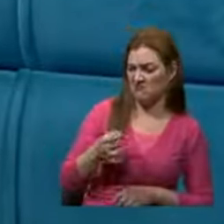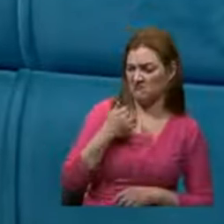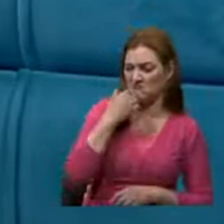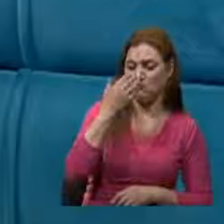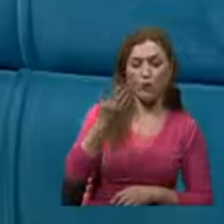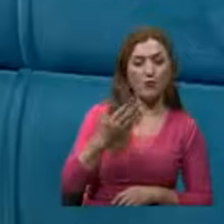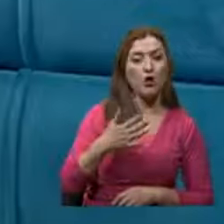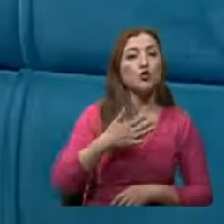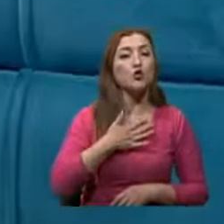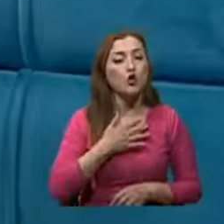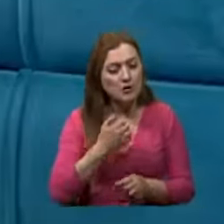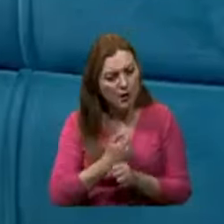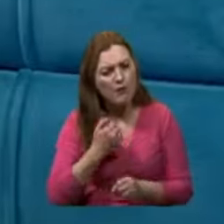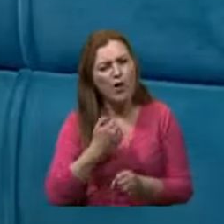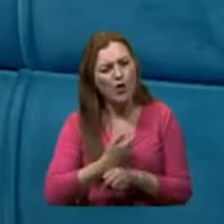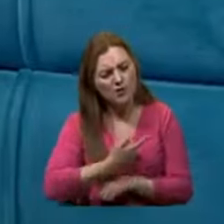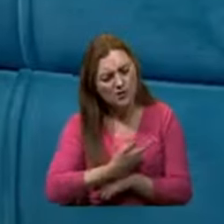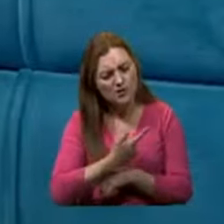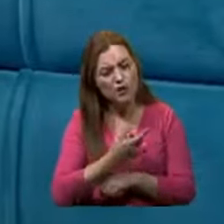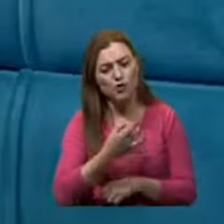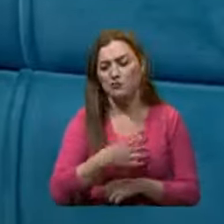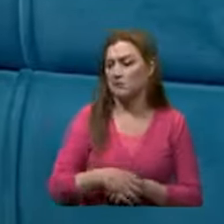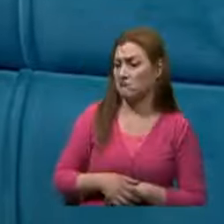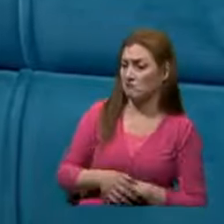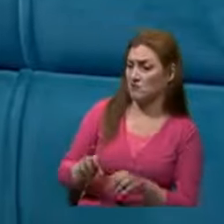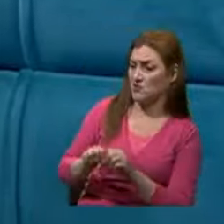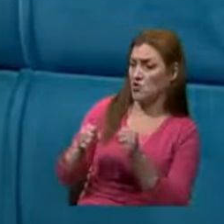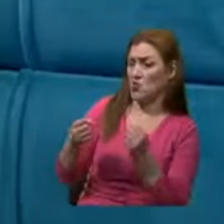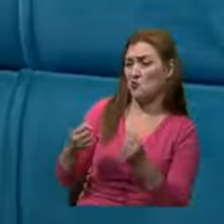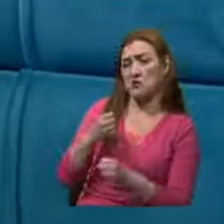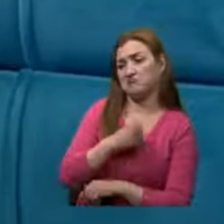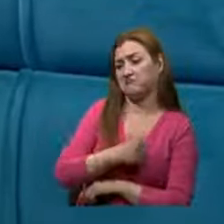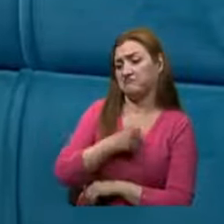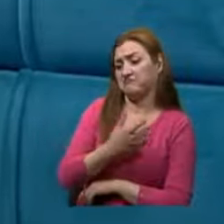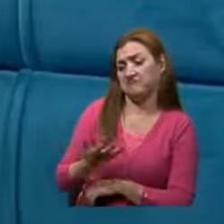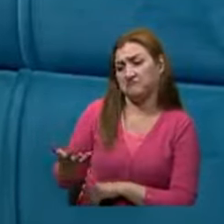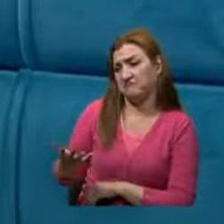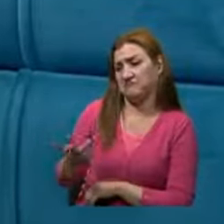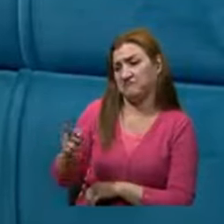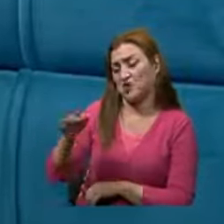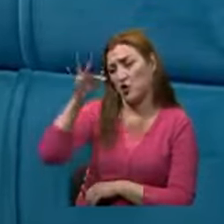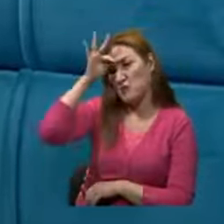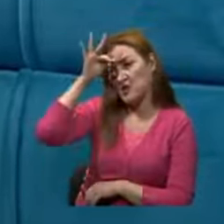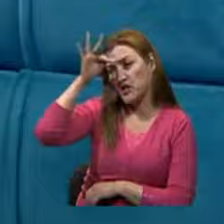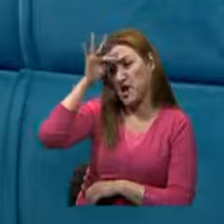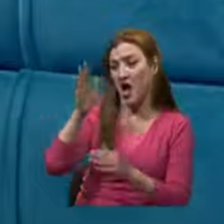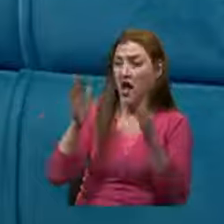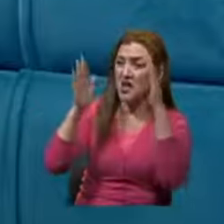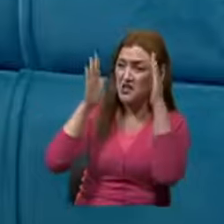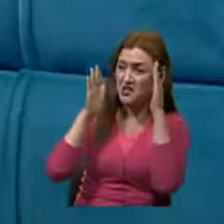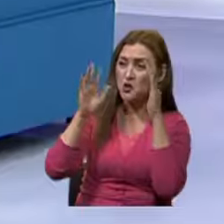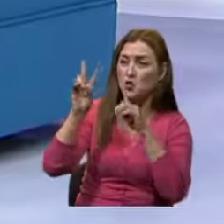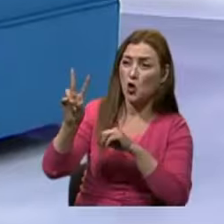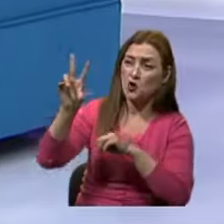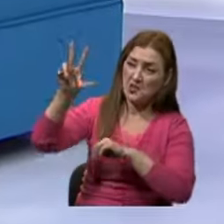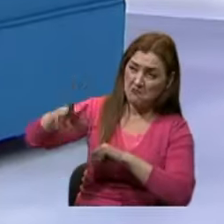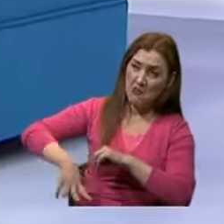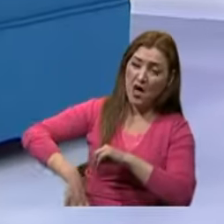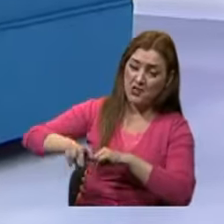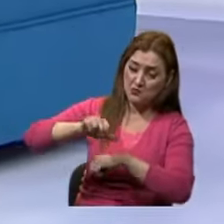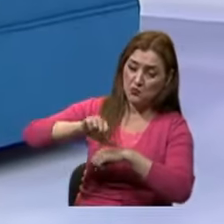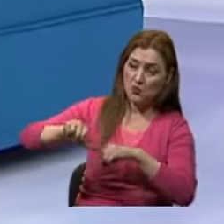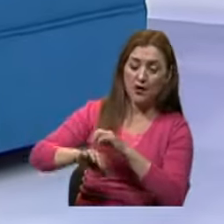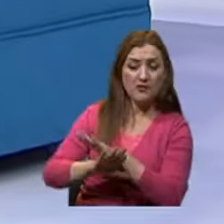trabajo diario, pero tengo un dolor. Pero él me dijo, no, está rota. Lamentablemente, con la condición del hospital, le puedo atender unos 2, 3 meses para una